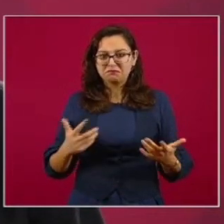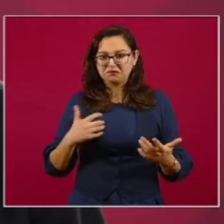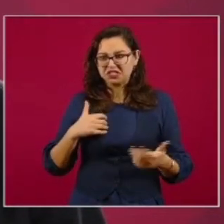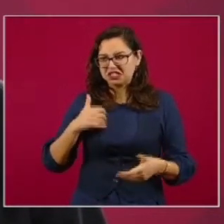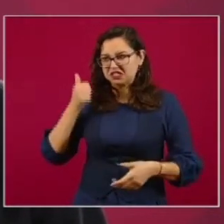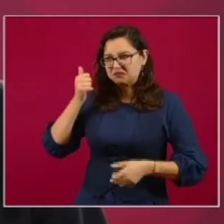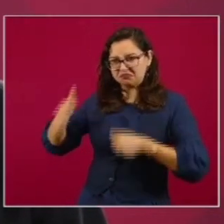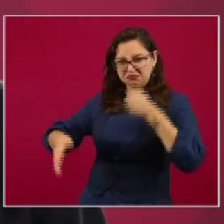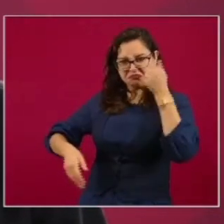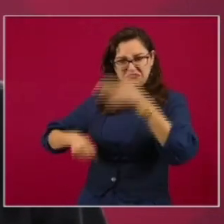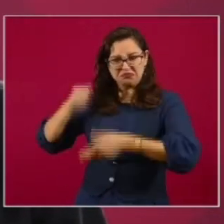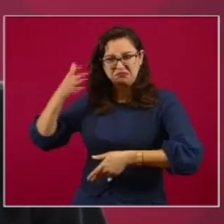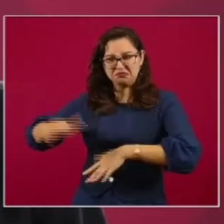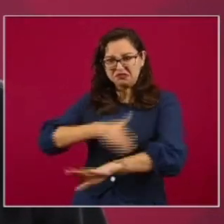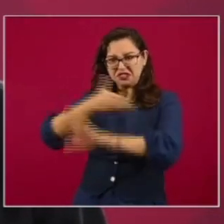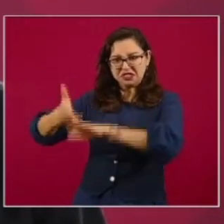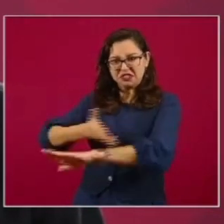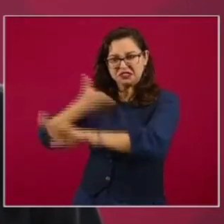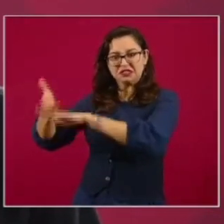odiar,